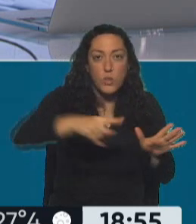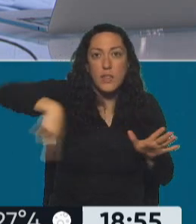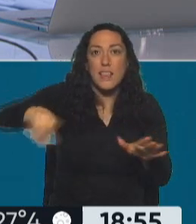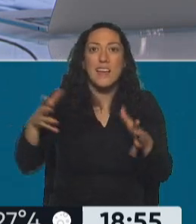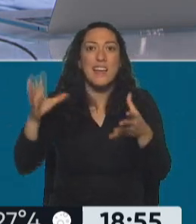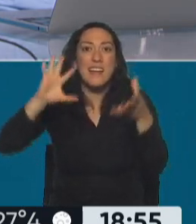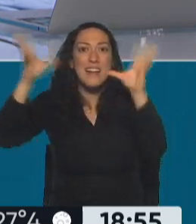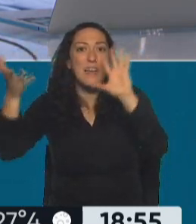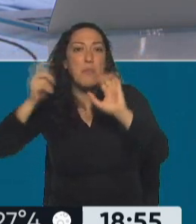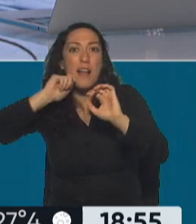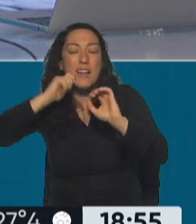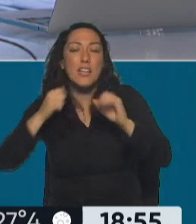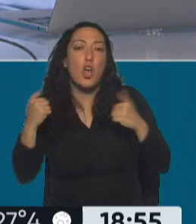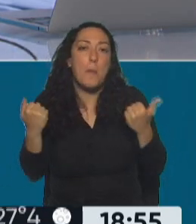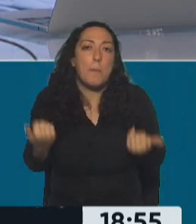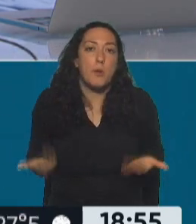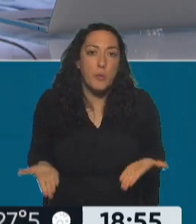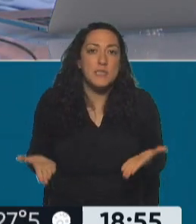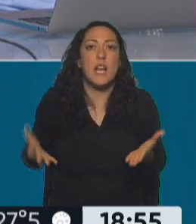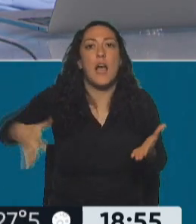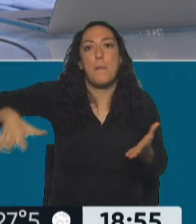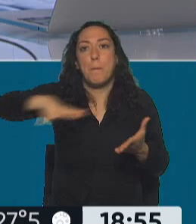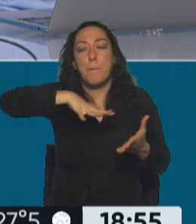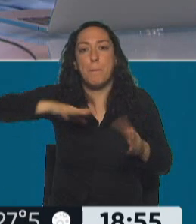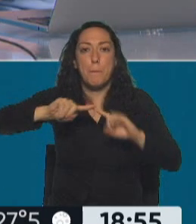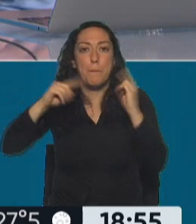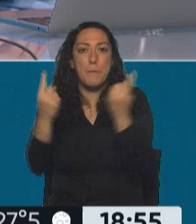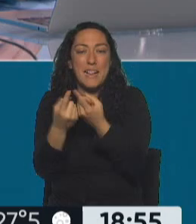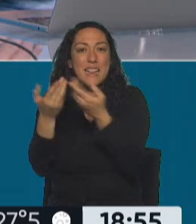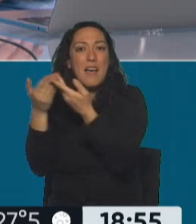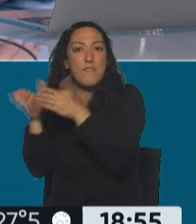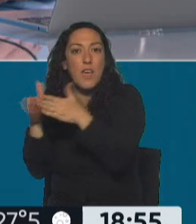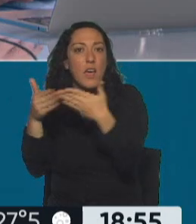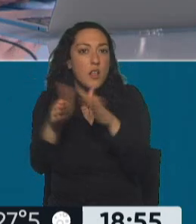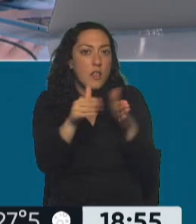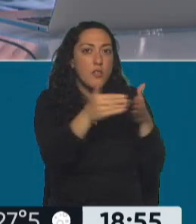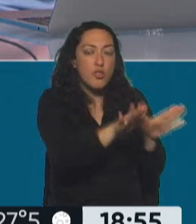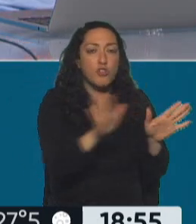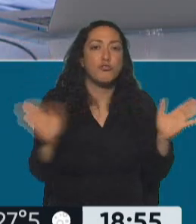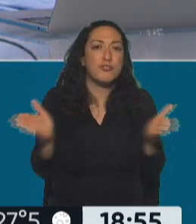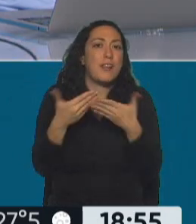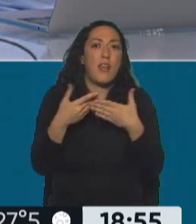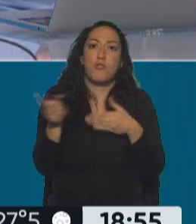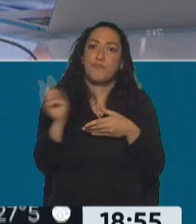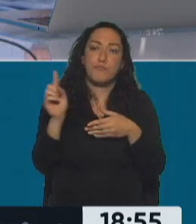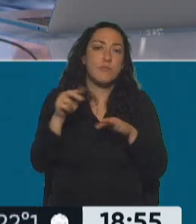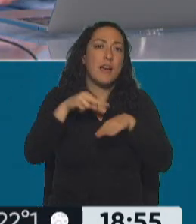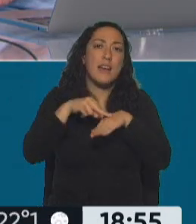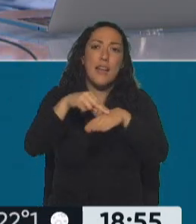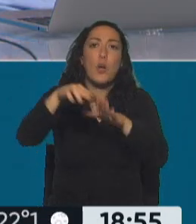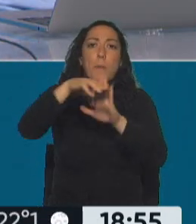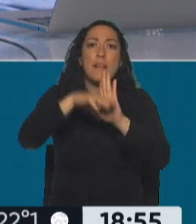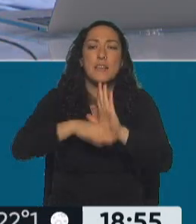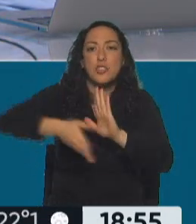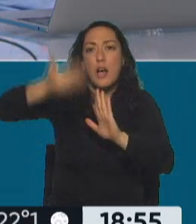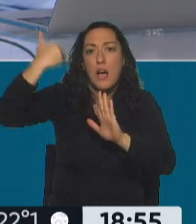lindo. ¿Sí? Para tener los ambientes ventilados, trate de no estar en lugares cerrados. Uh-huh. Esas recomendaciones que indicamos al principio,